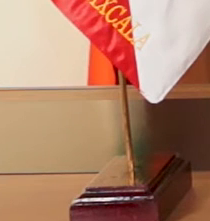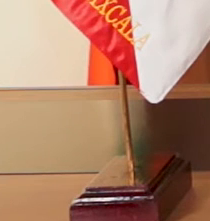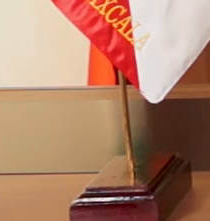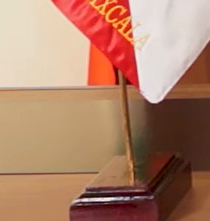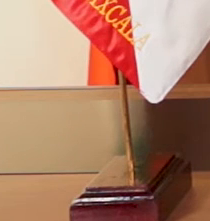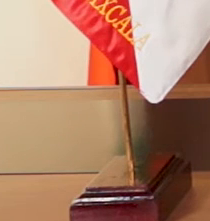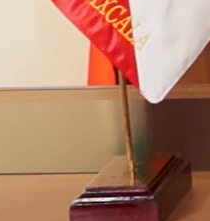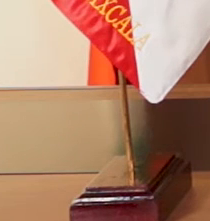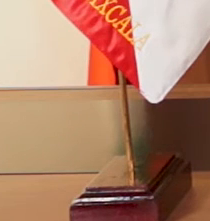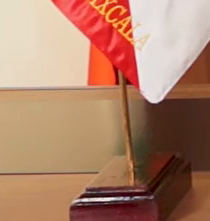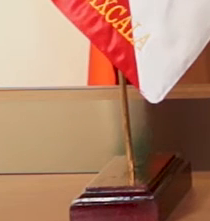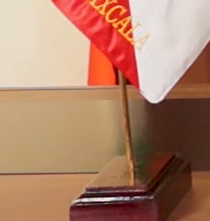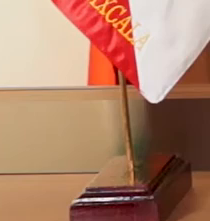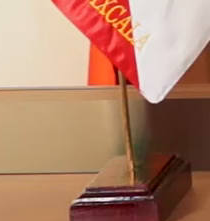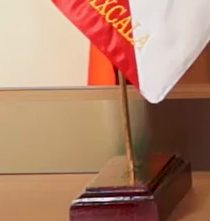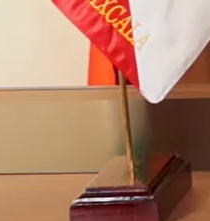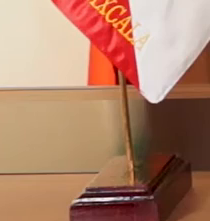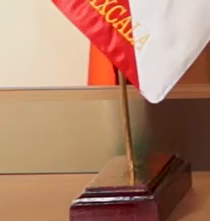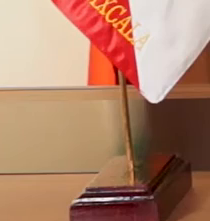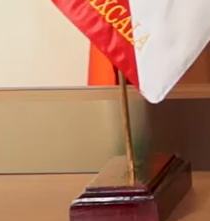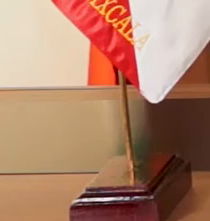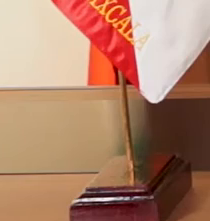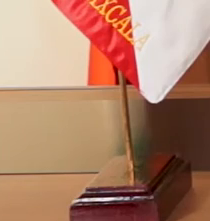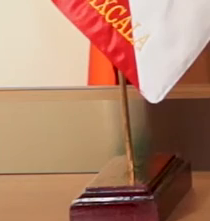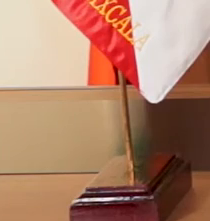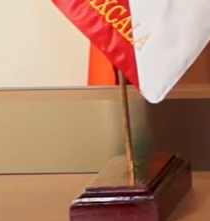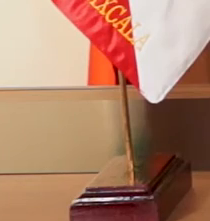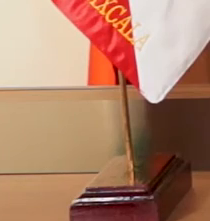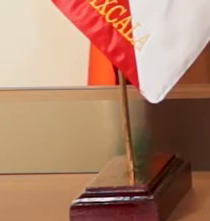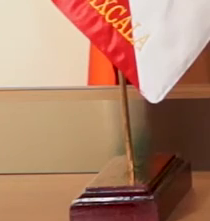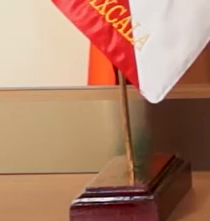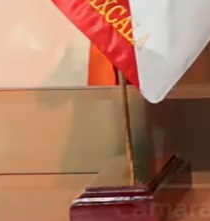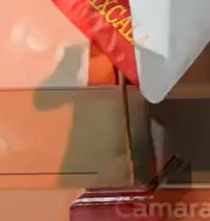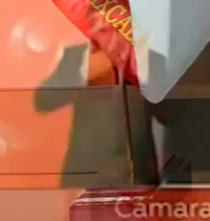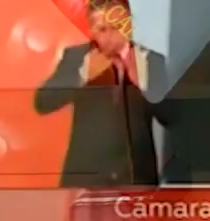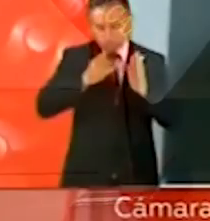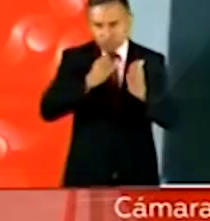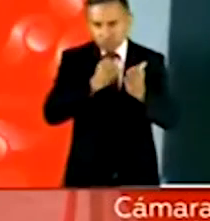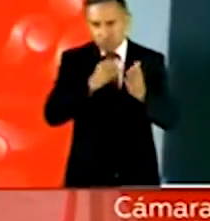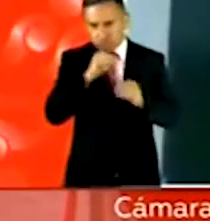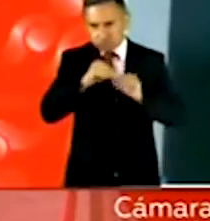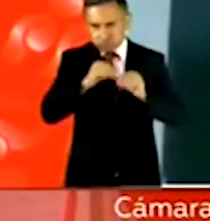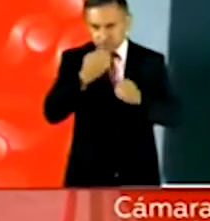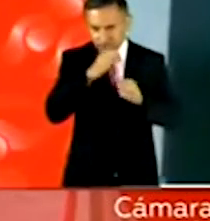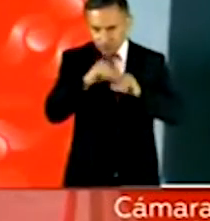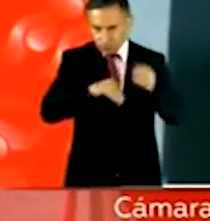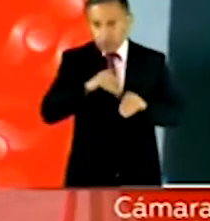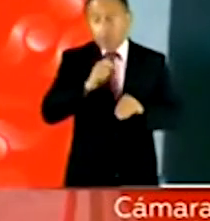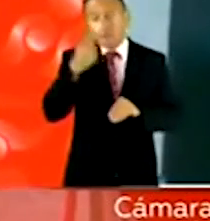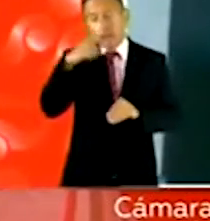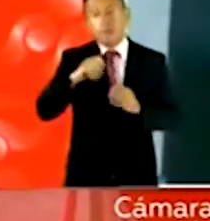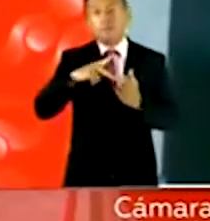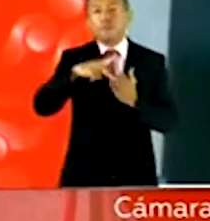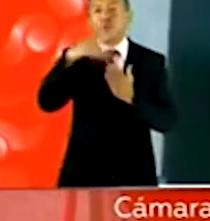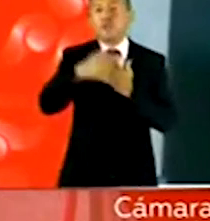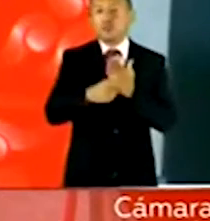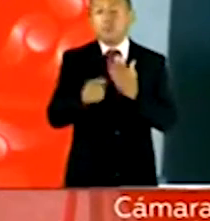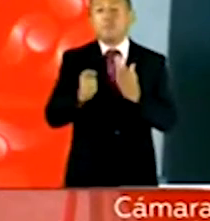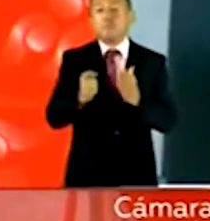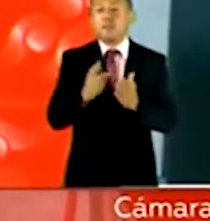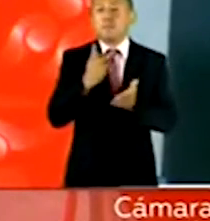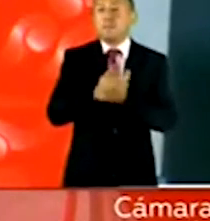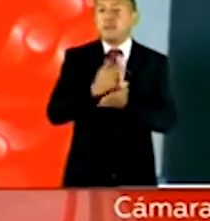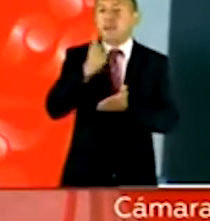su estudio y elaboración de dictamen la iniciativa con proyecto de decreto por el que se crea el Premio al Mérito